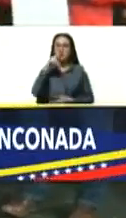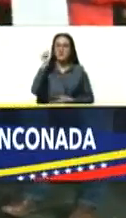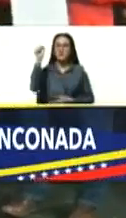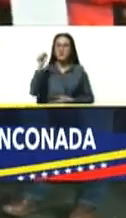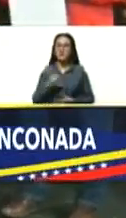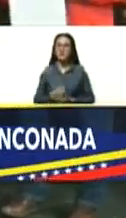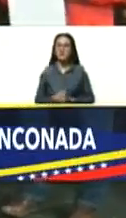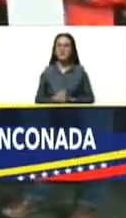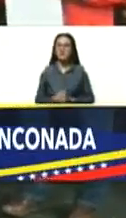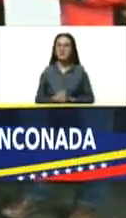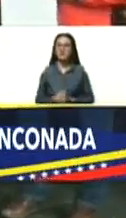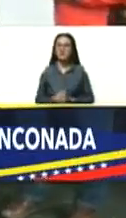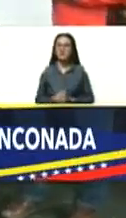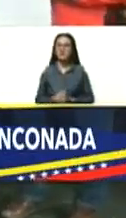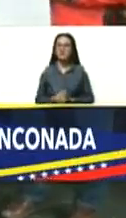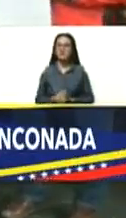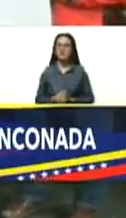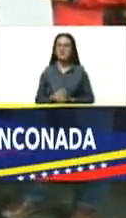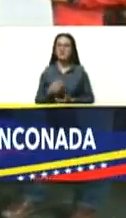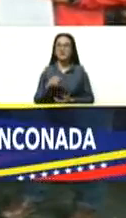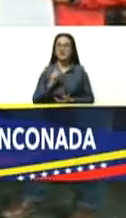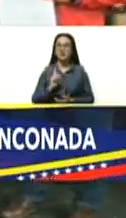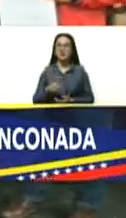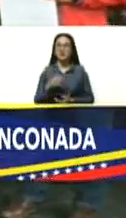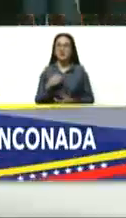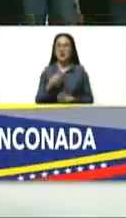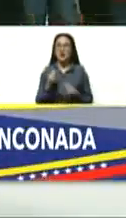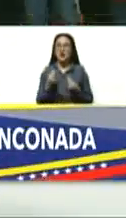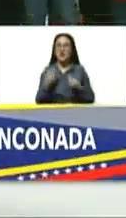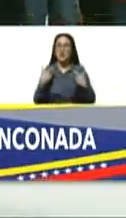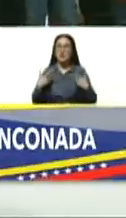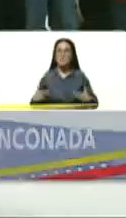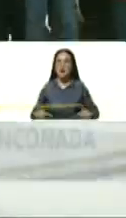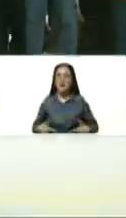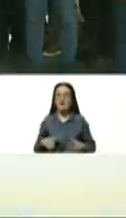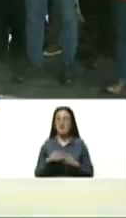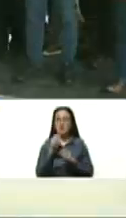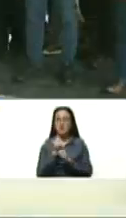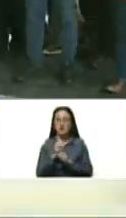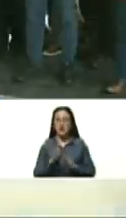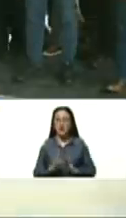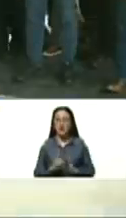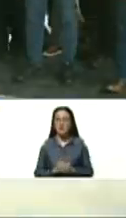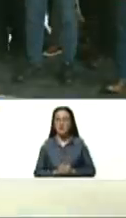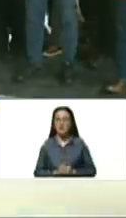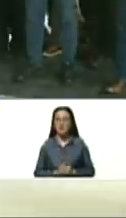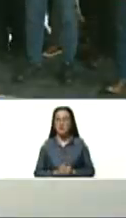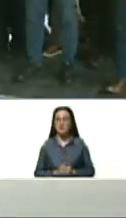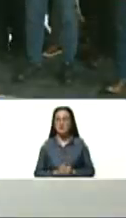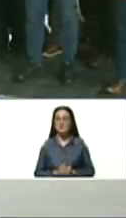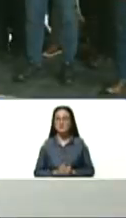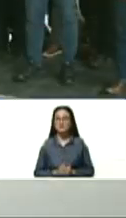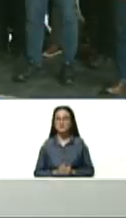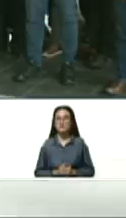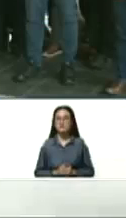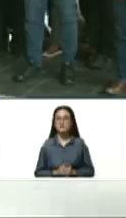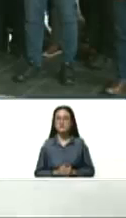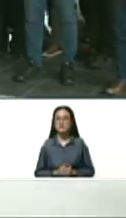Maduro. Eso es lo que yo tengo que sacar de esta calidad humana que tienen estos trabajadores y que me dicen, bueno, Antonio Álvarez,